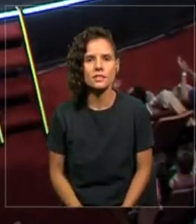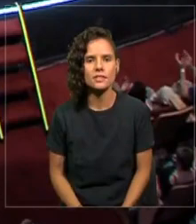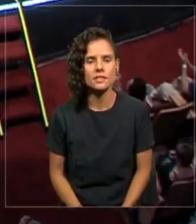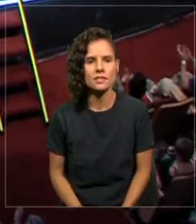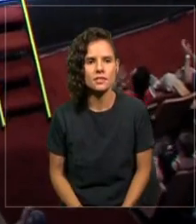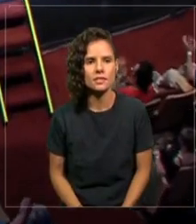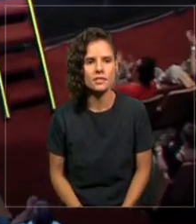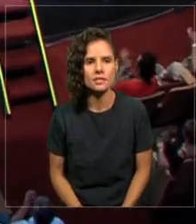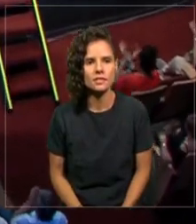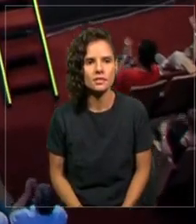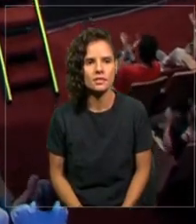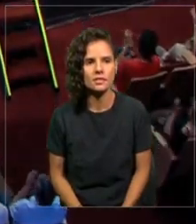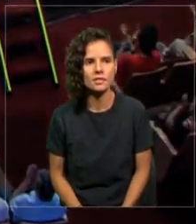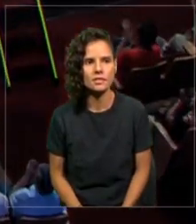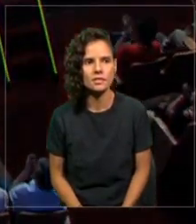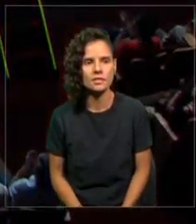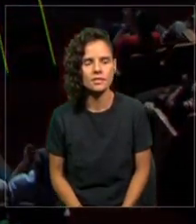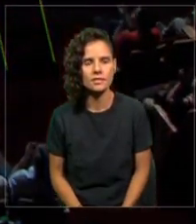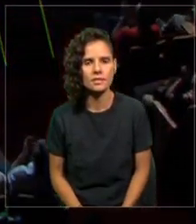Gracias.